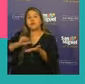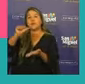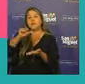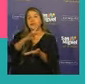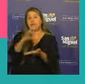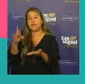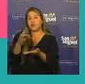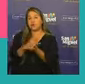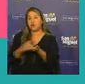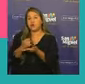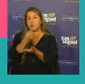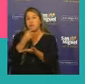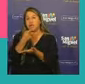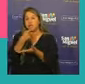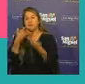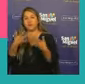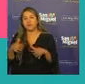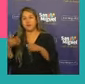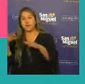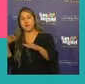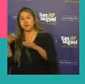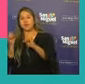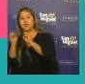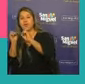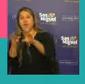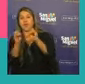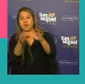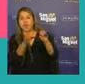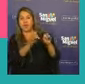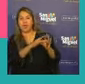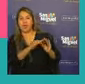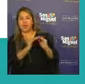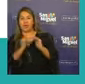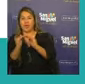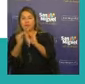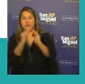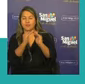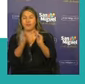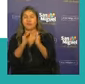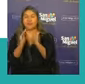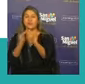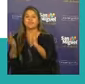6.500 medicamentos entregados para 3.800 vecinas y vecinos.